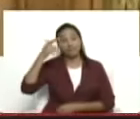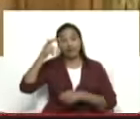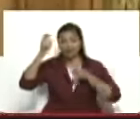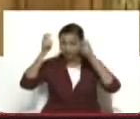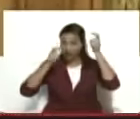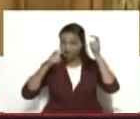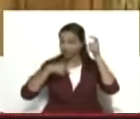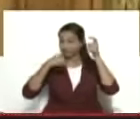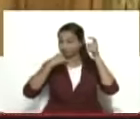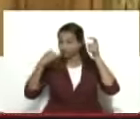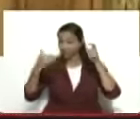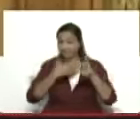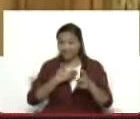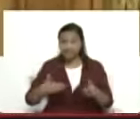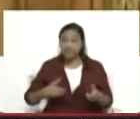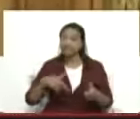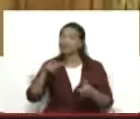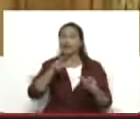Porque